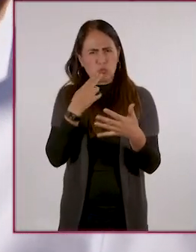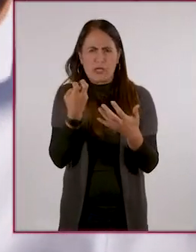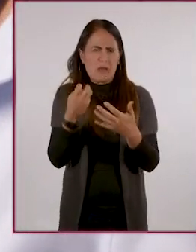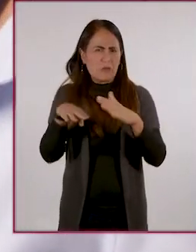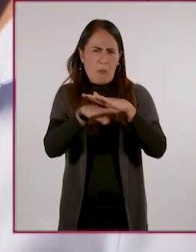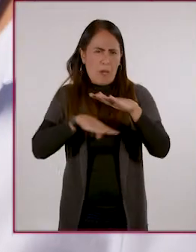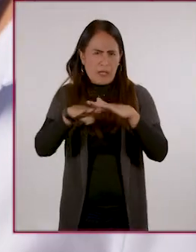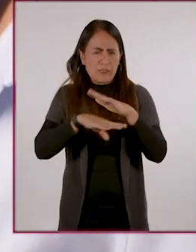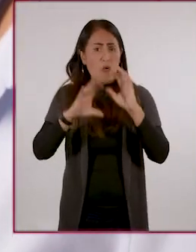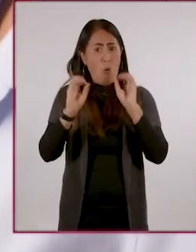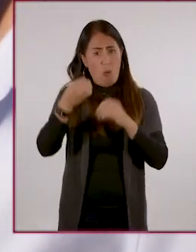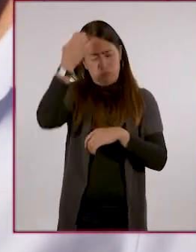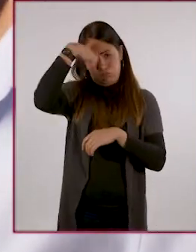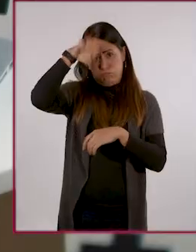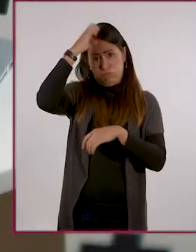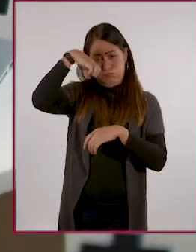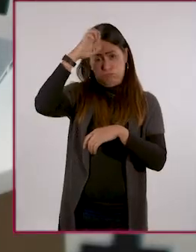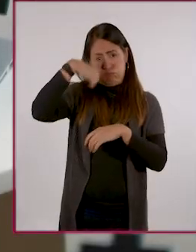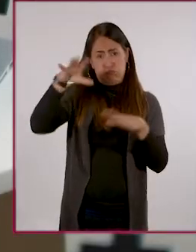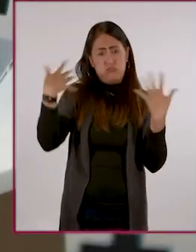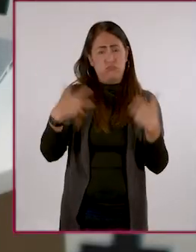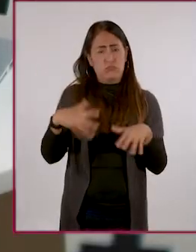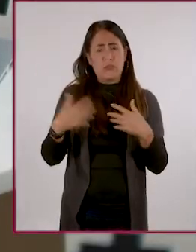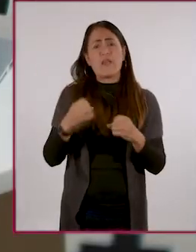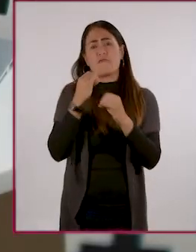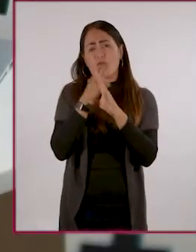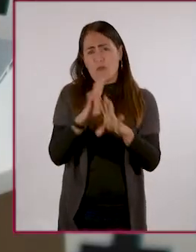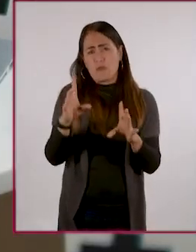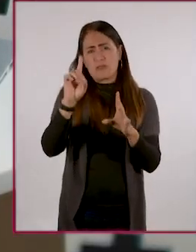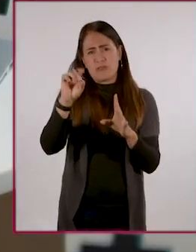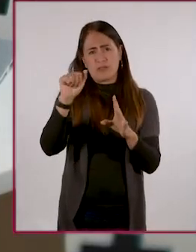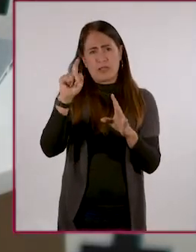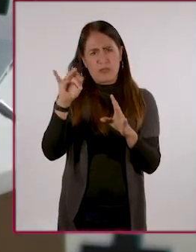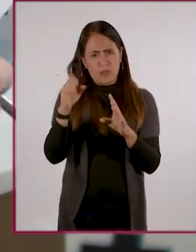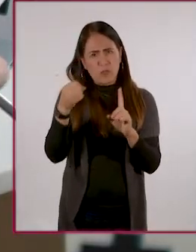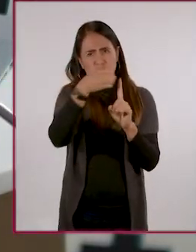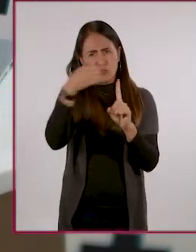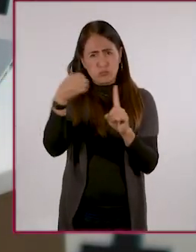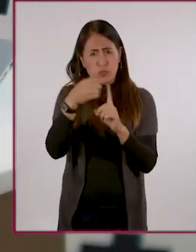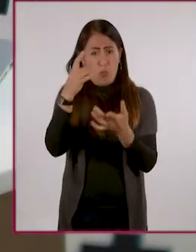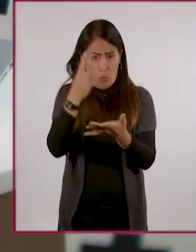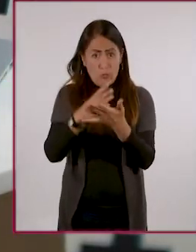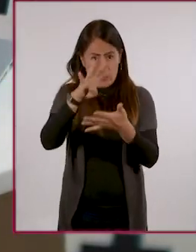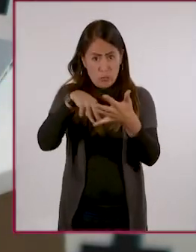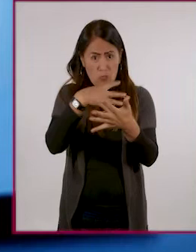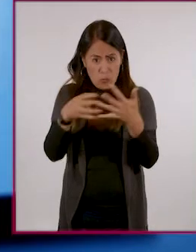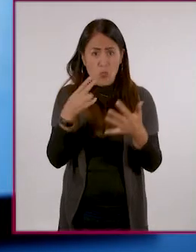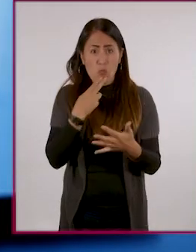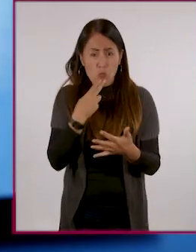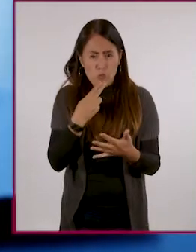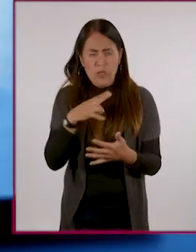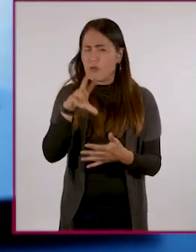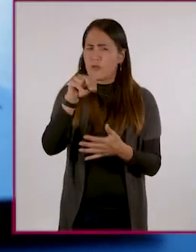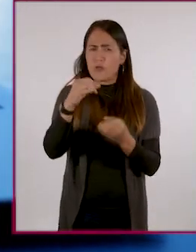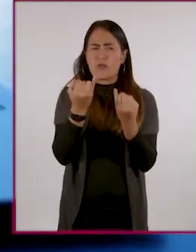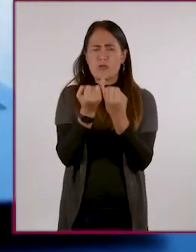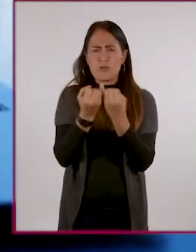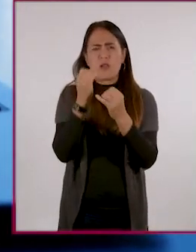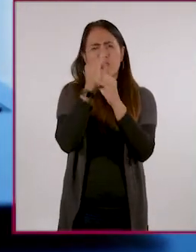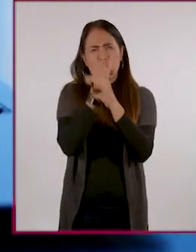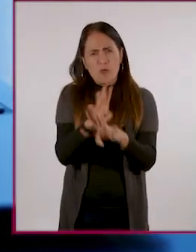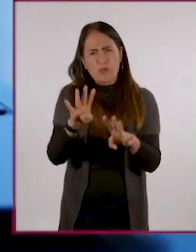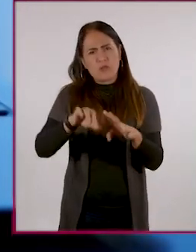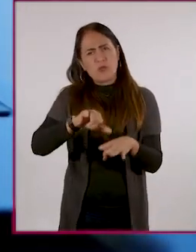forma básica y avanzada. Es común que al organizar datos no solo utilicemos las hojas de cálculo, también complementamos